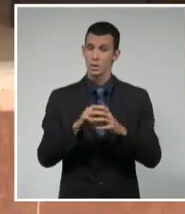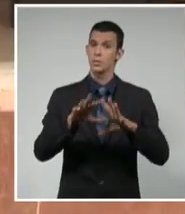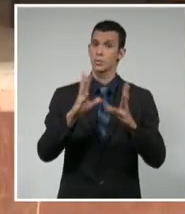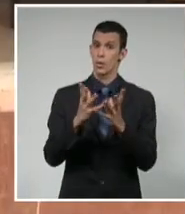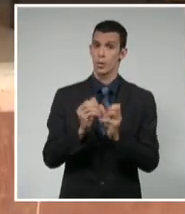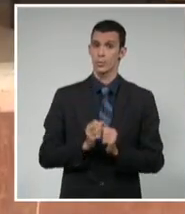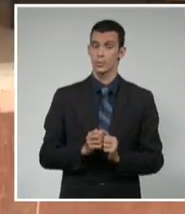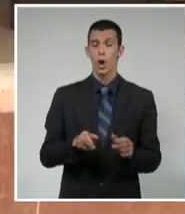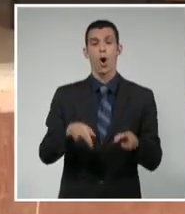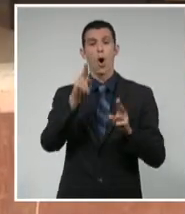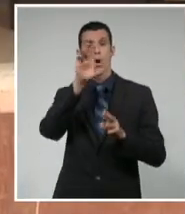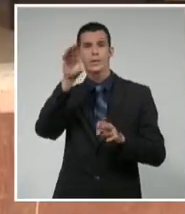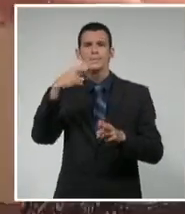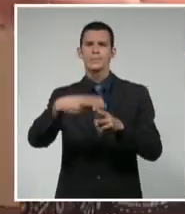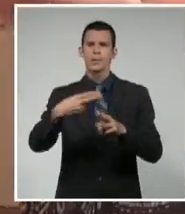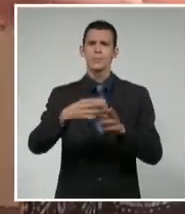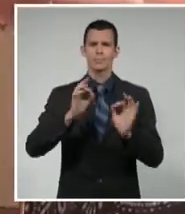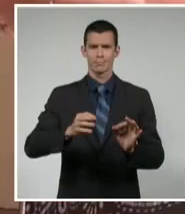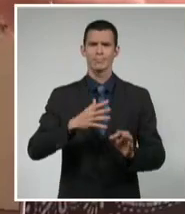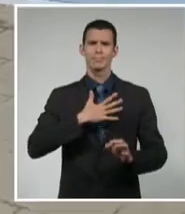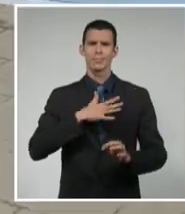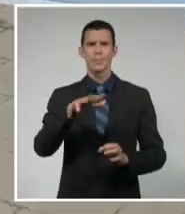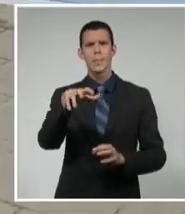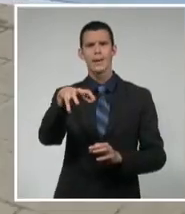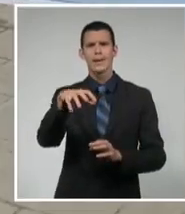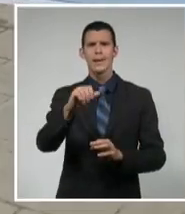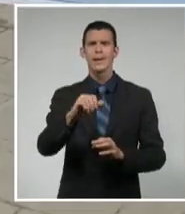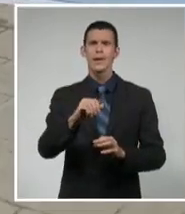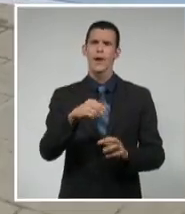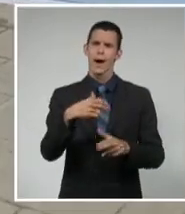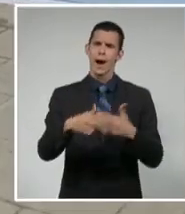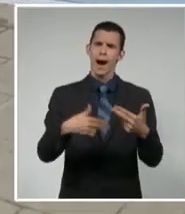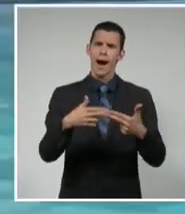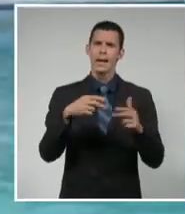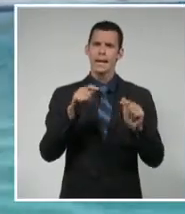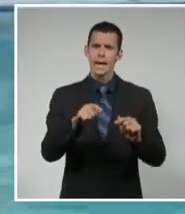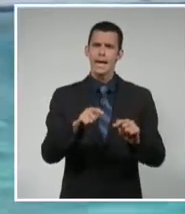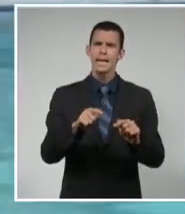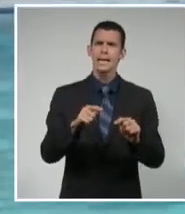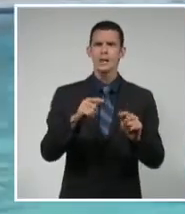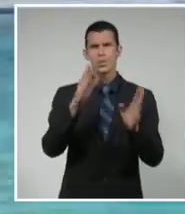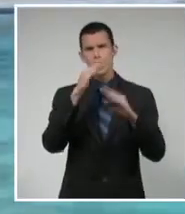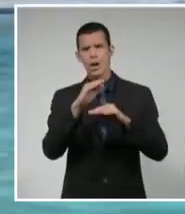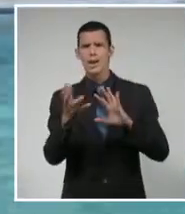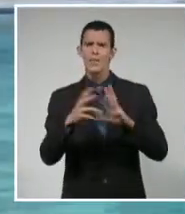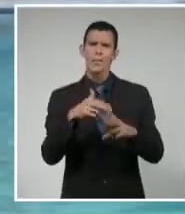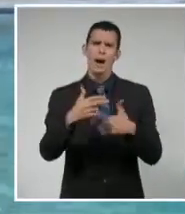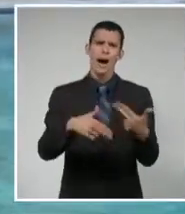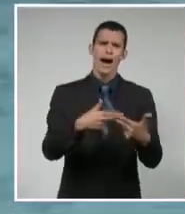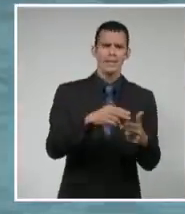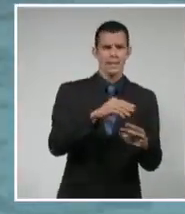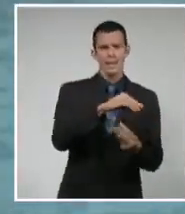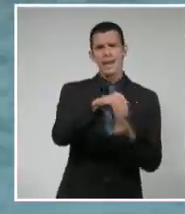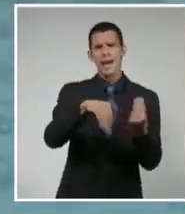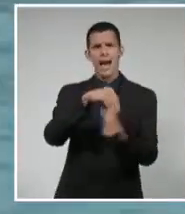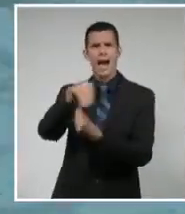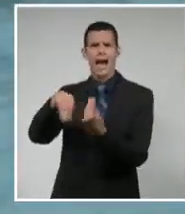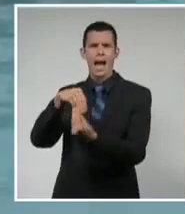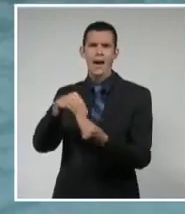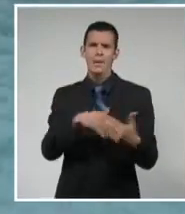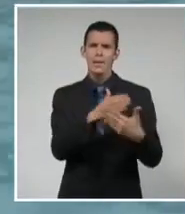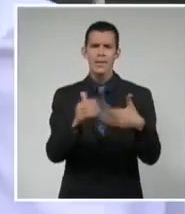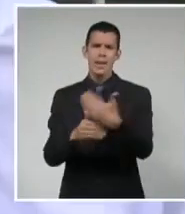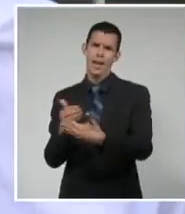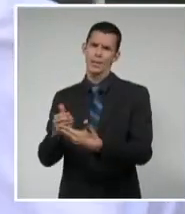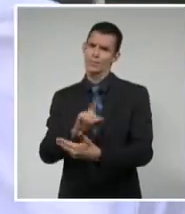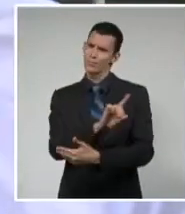Río, perteneciente al complejo Isla Sur, que en esta oportunidad no concibió la modalidad de pasadías. Hay que reconocer la disciplina de